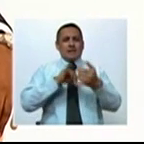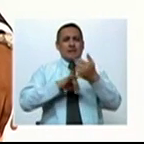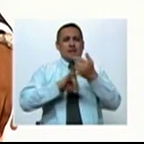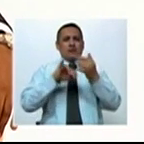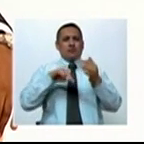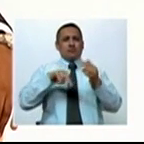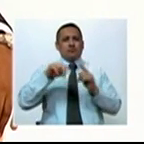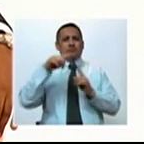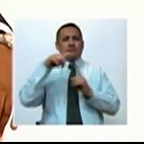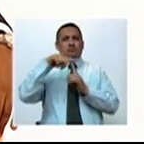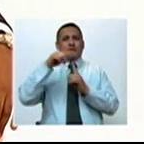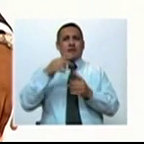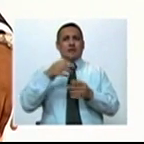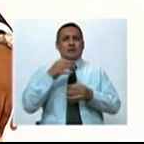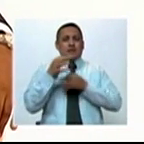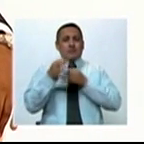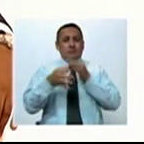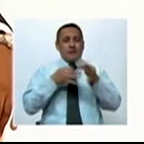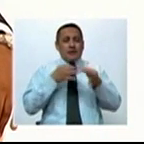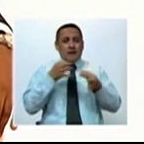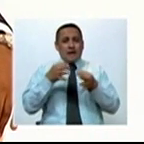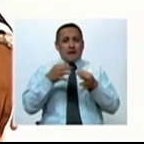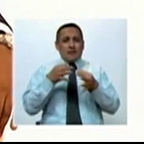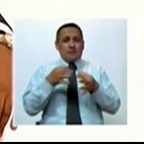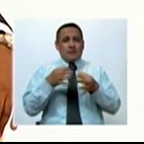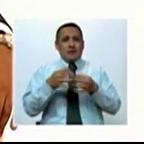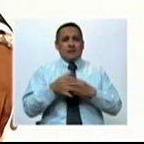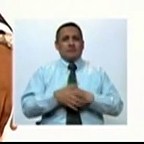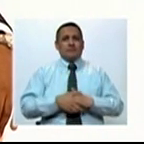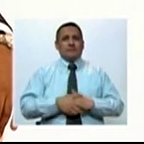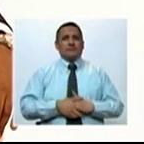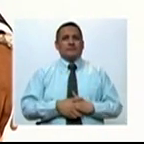SUNAT, decía que